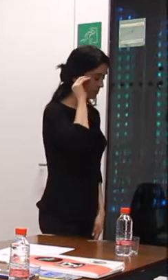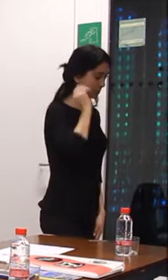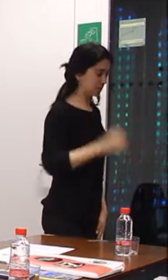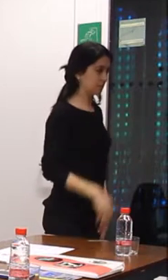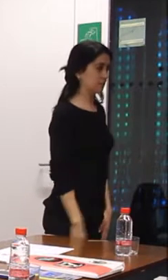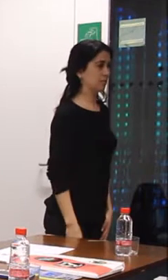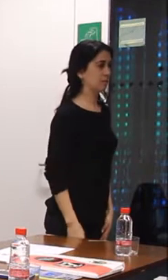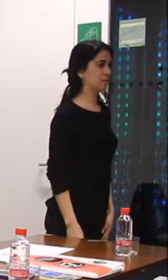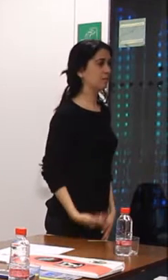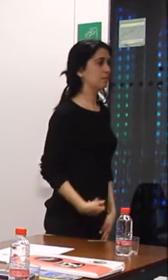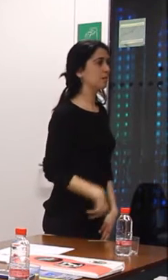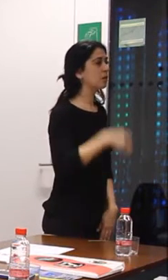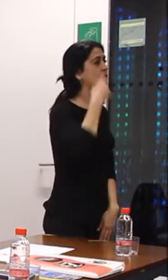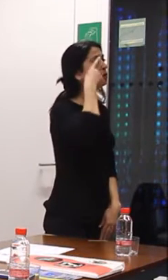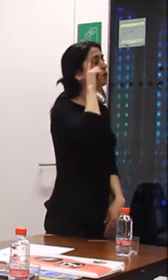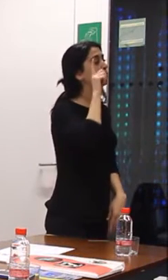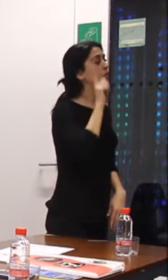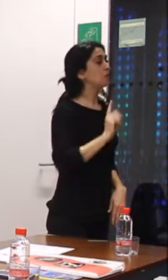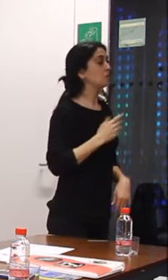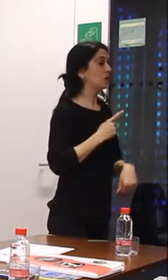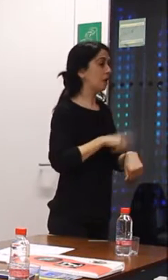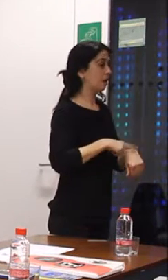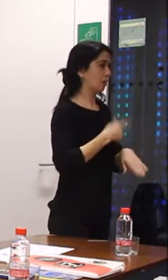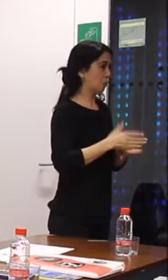No sé cuánto tiempo me queda, pero bueno,